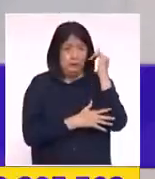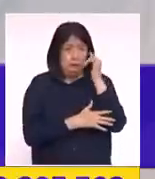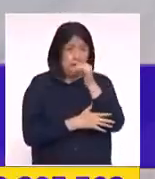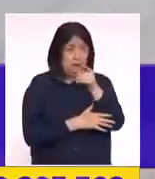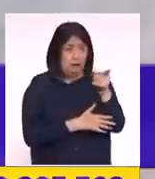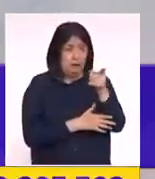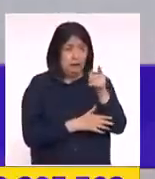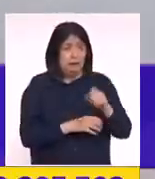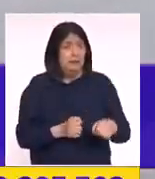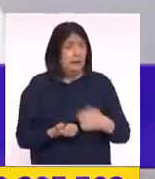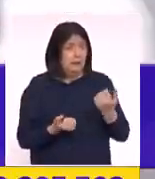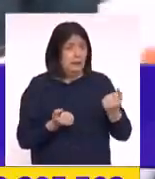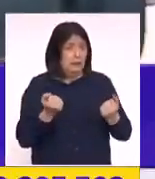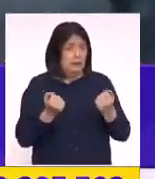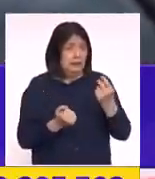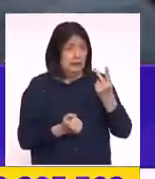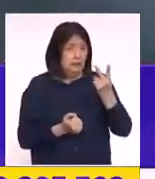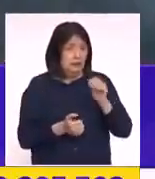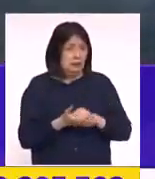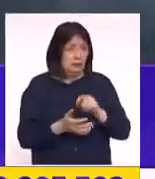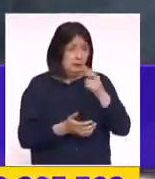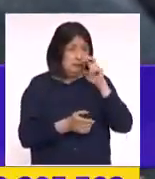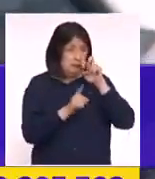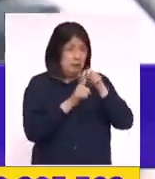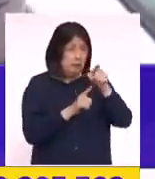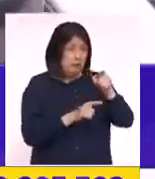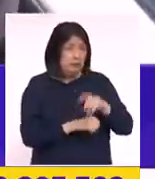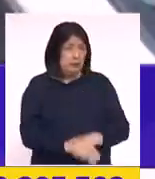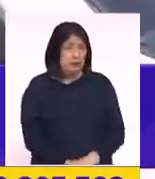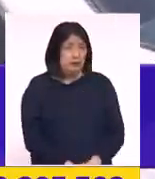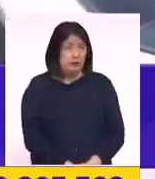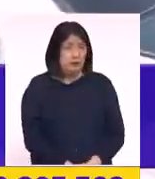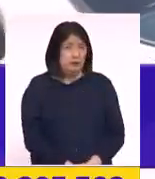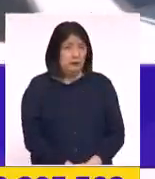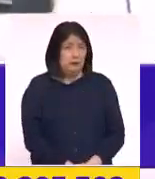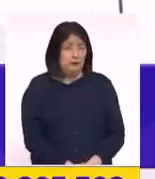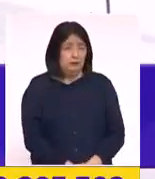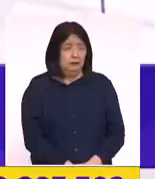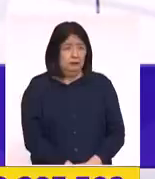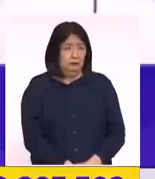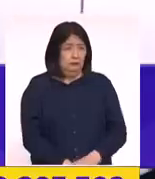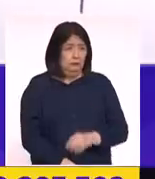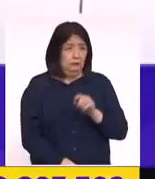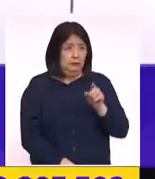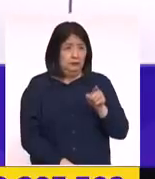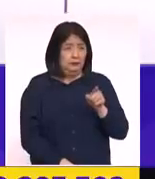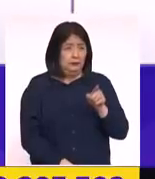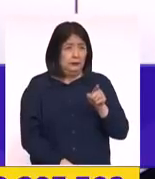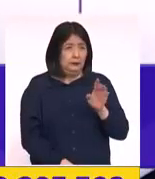de Latina. Entre lo que ha sido este enfrentamiento,